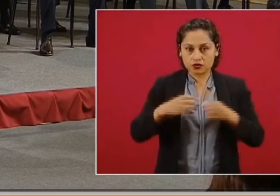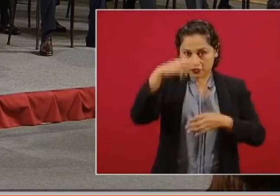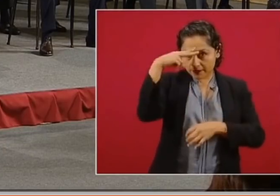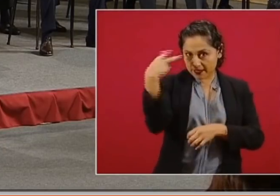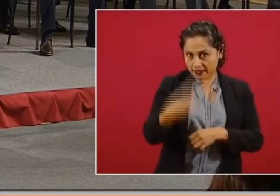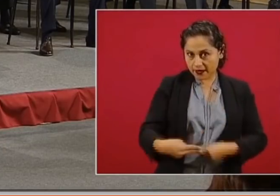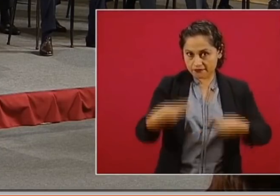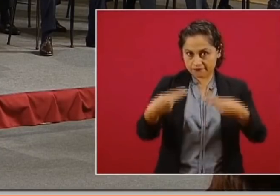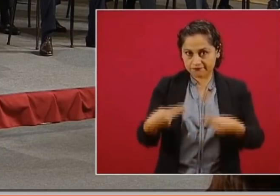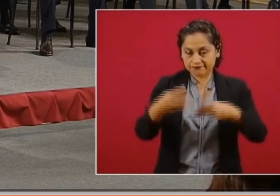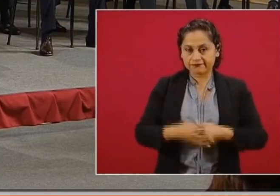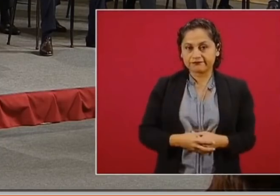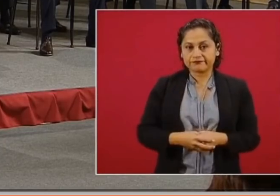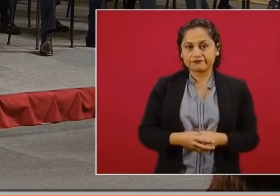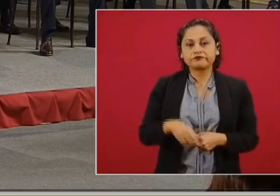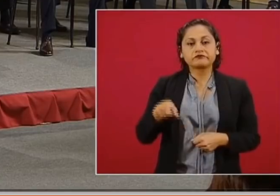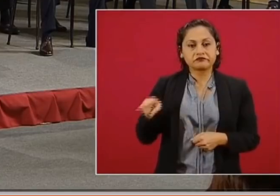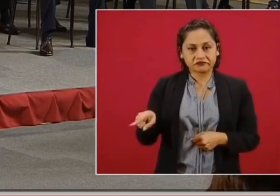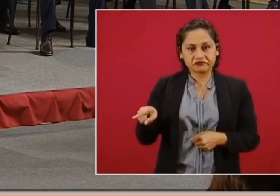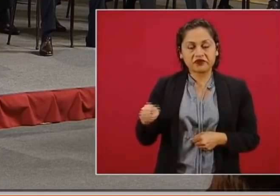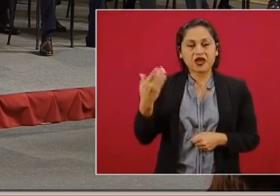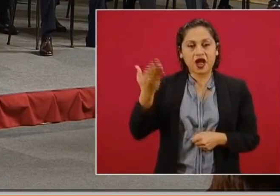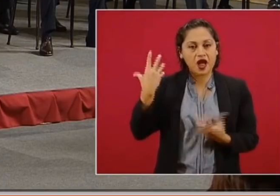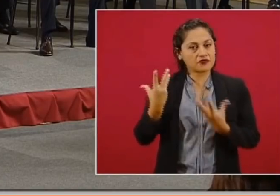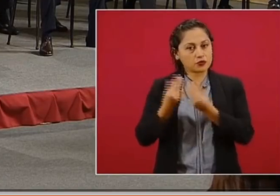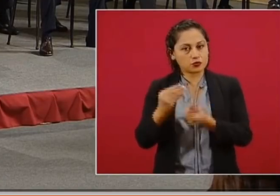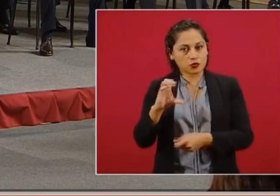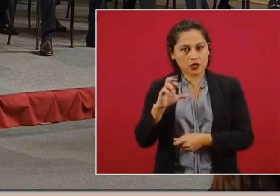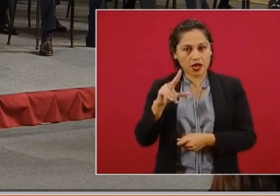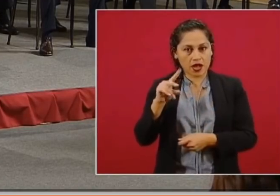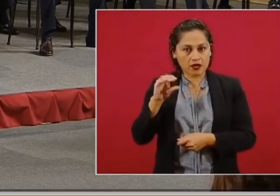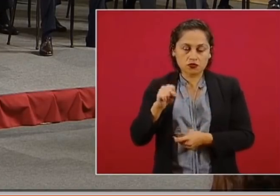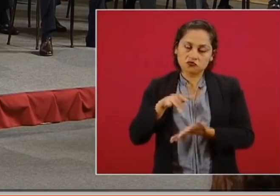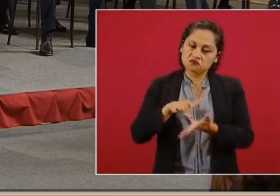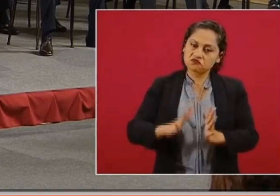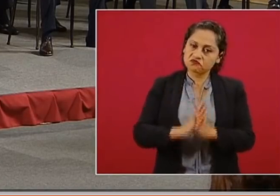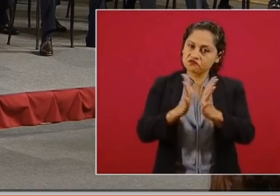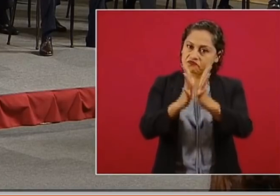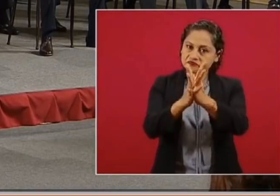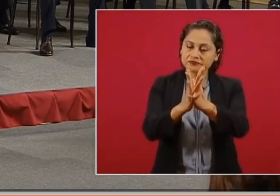quien ha participado junto con Carlos y constantemente